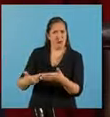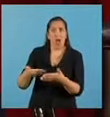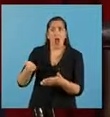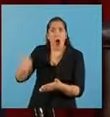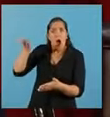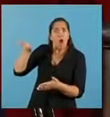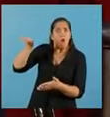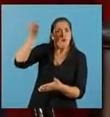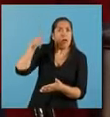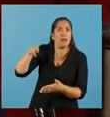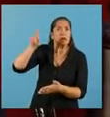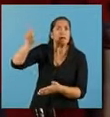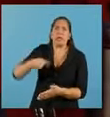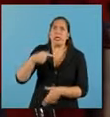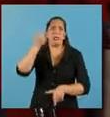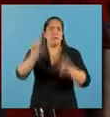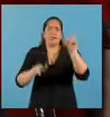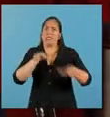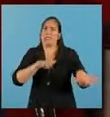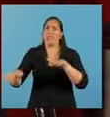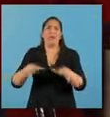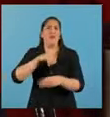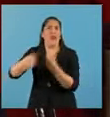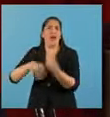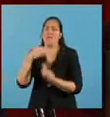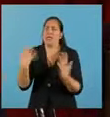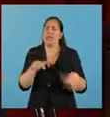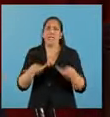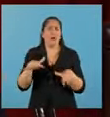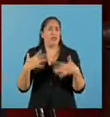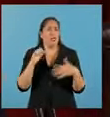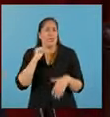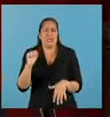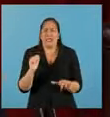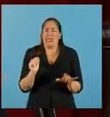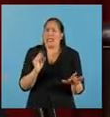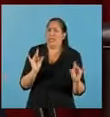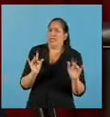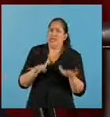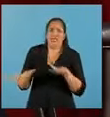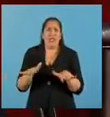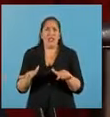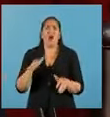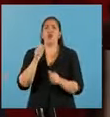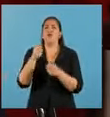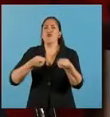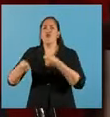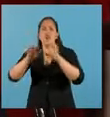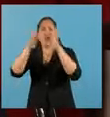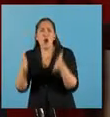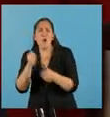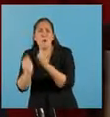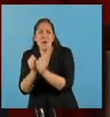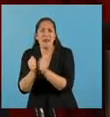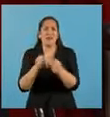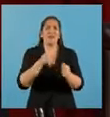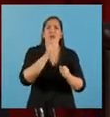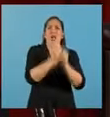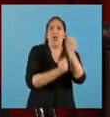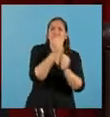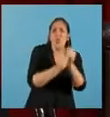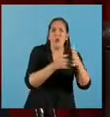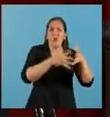aumentos llevaron a situaciones críticas a miles de familias, jubilados, comercios, pymes e industrias. Más